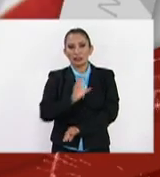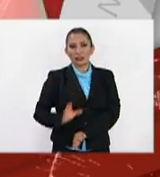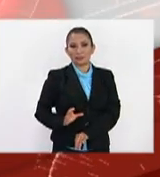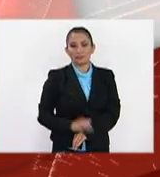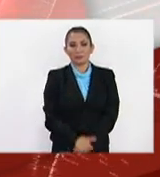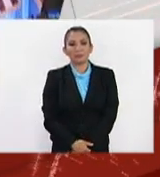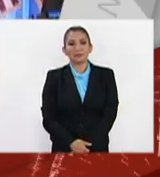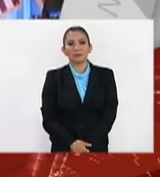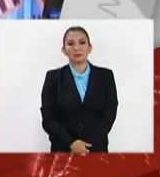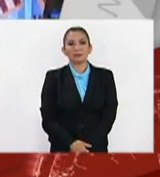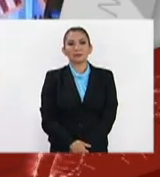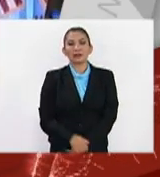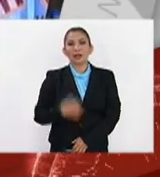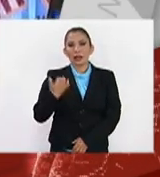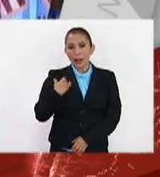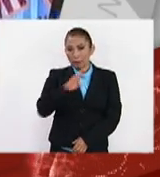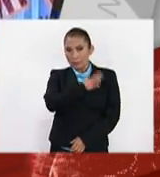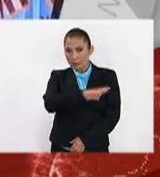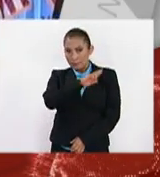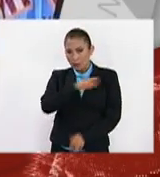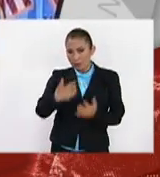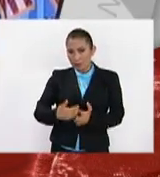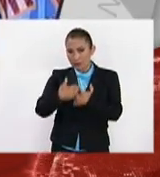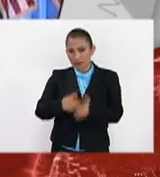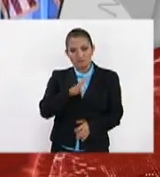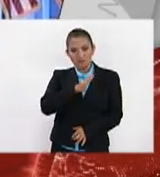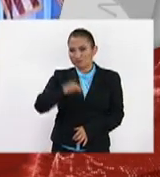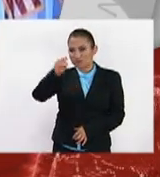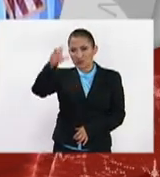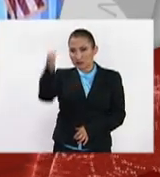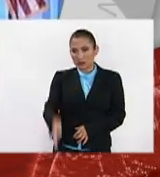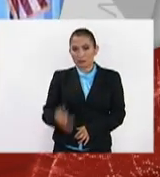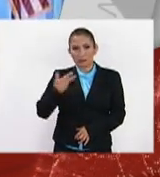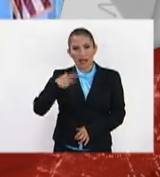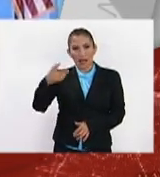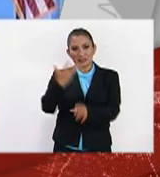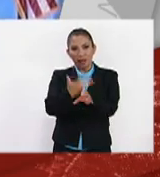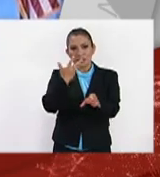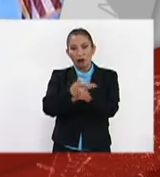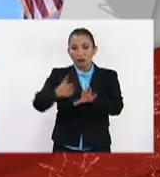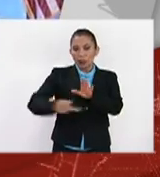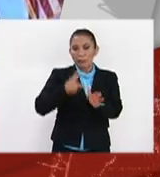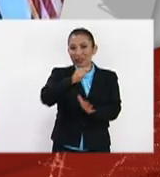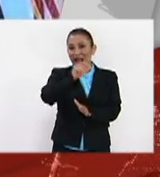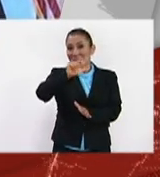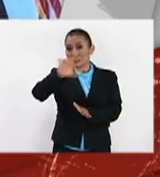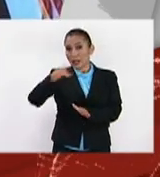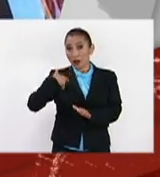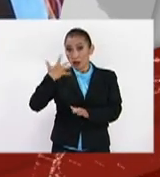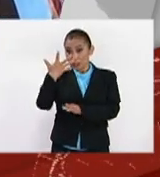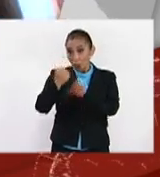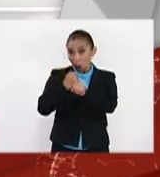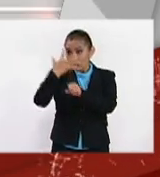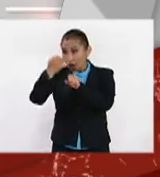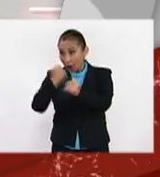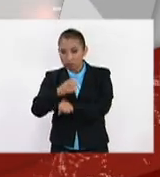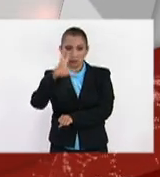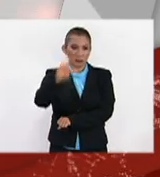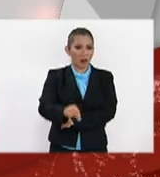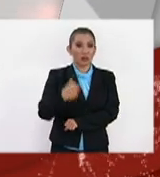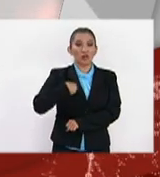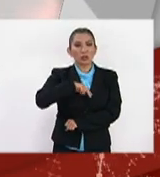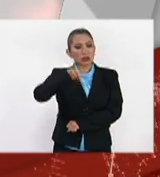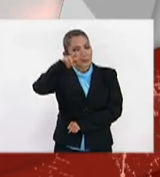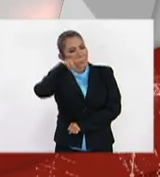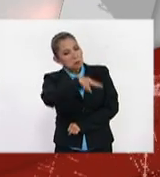candidato. La iniciativa privada rechaza la propuesta de Estados Unidos de renovar el Telecán cada 5 años. Nosotros